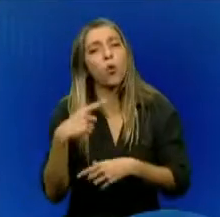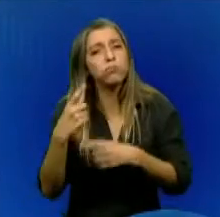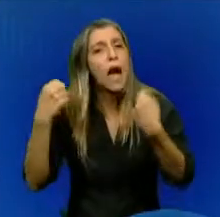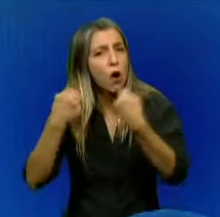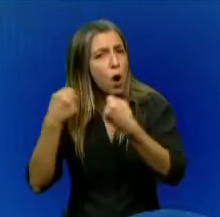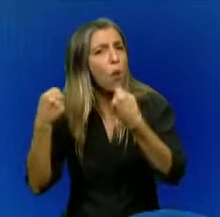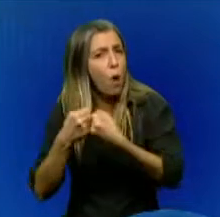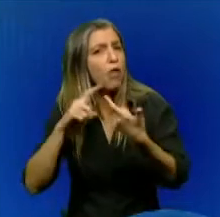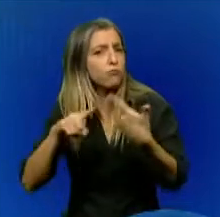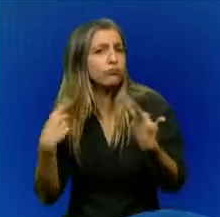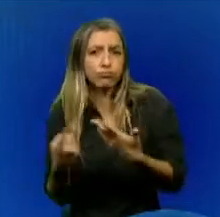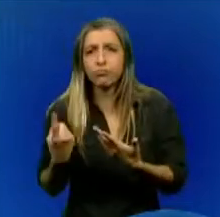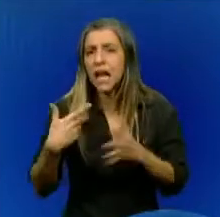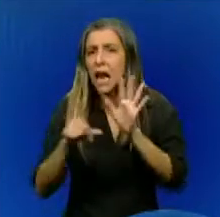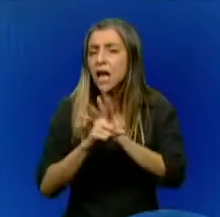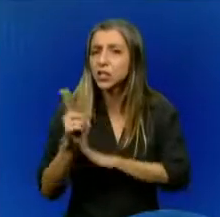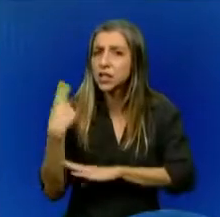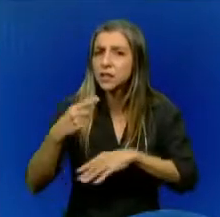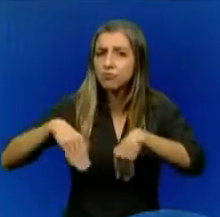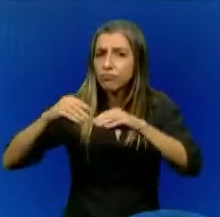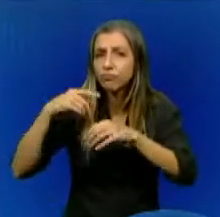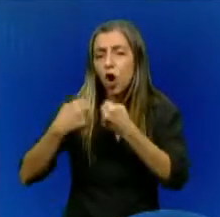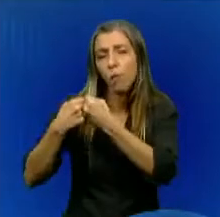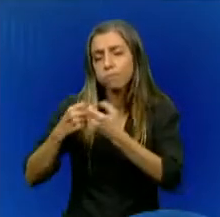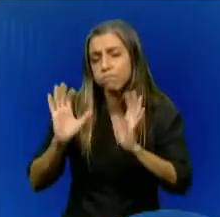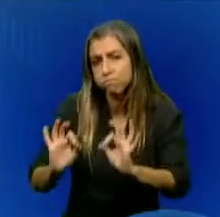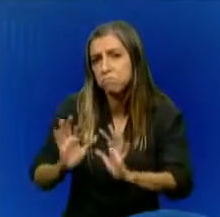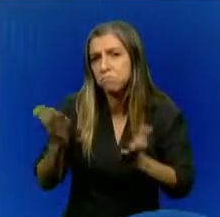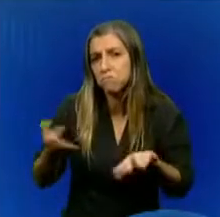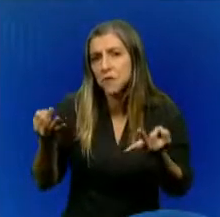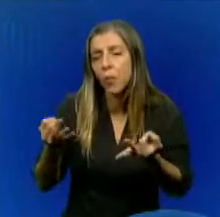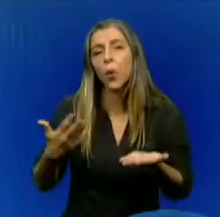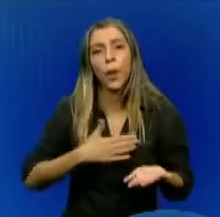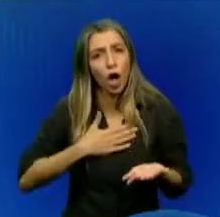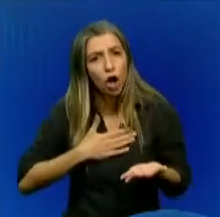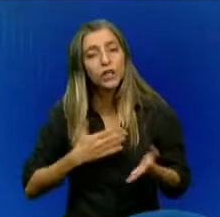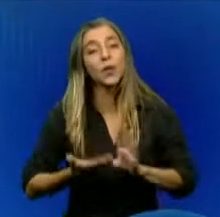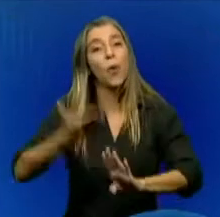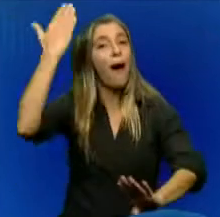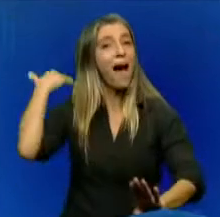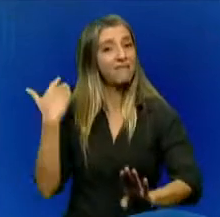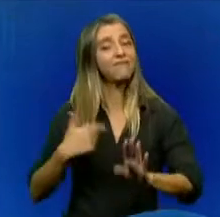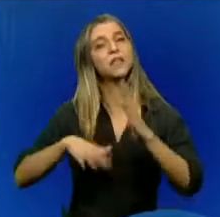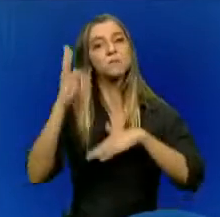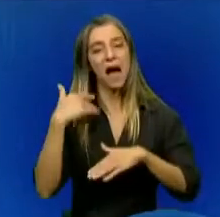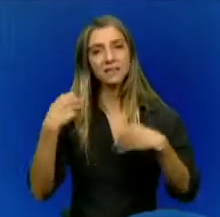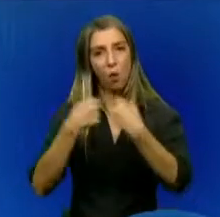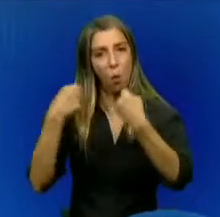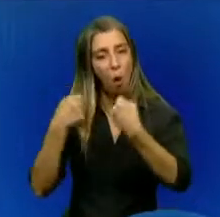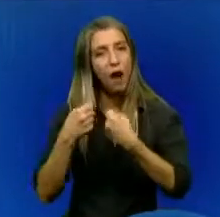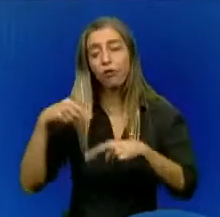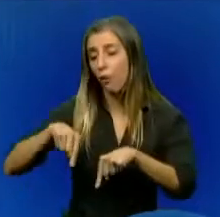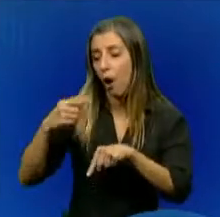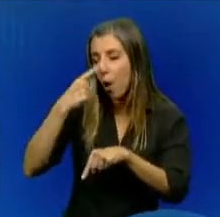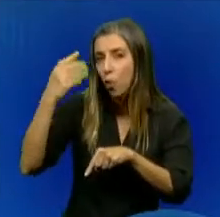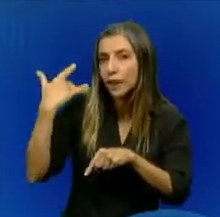en relación a la pandemia, pero sobre todo en la primera parte de la pandemia. De un tiempo a esta parte hemos empezado a notar que los consensos son cada